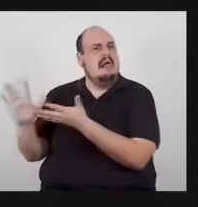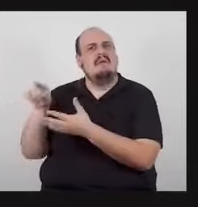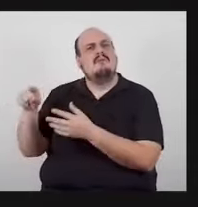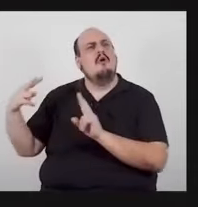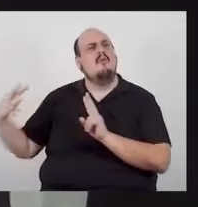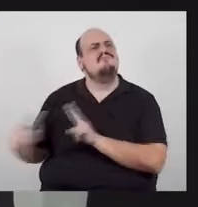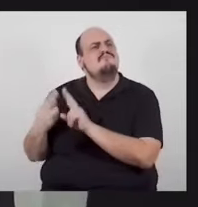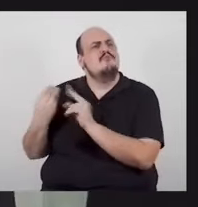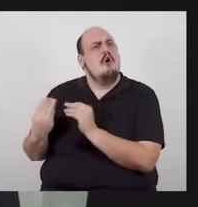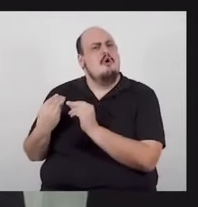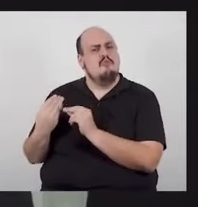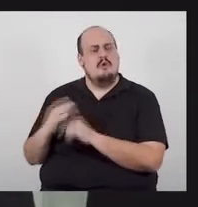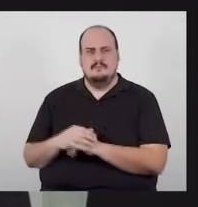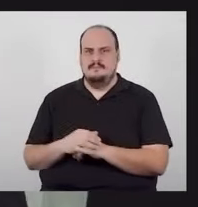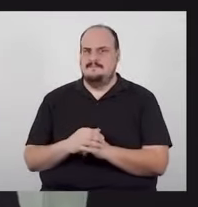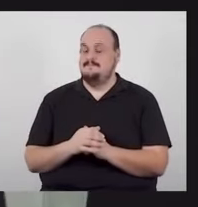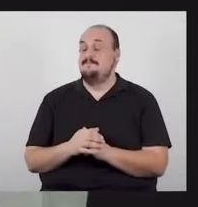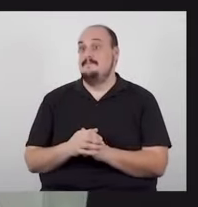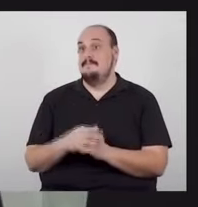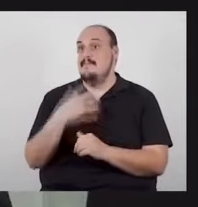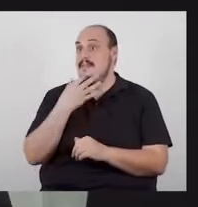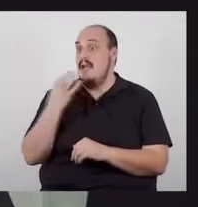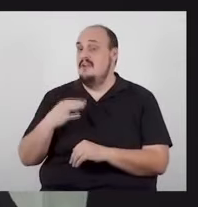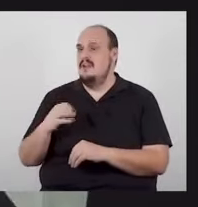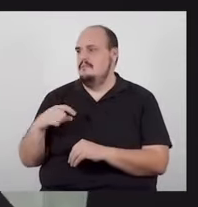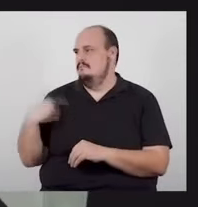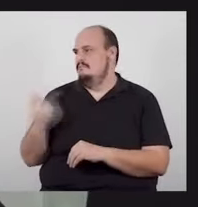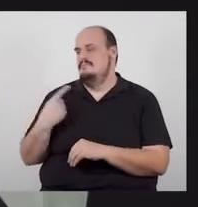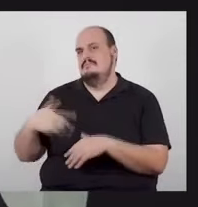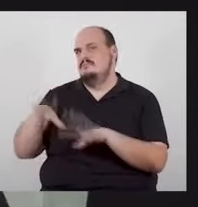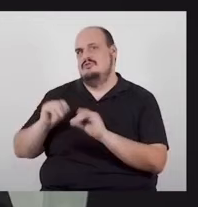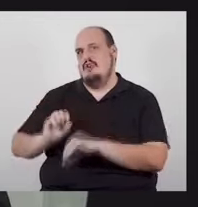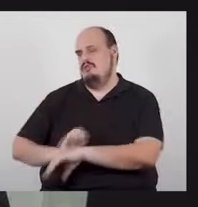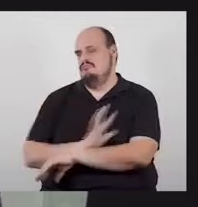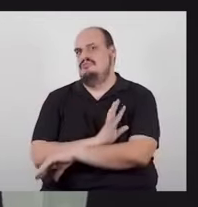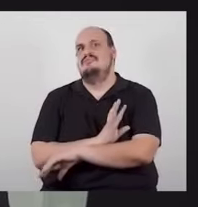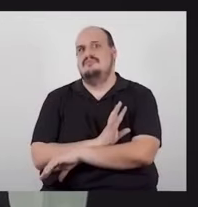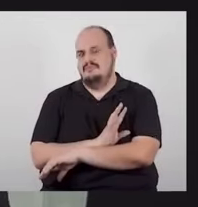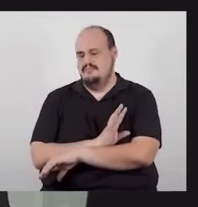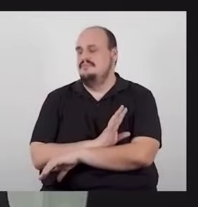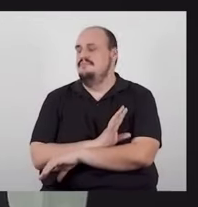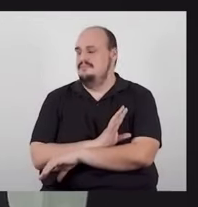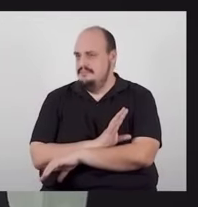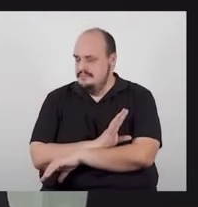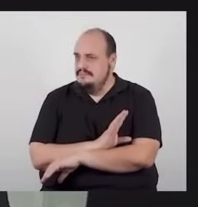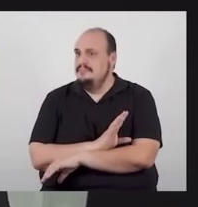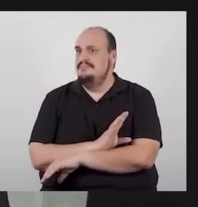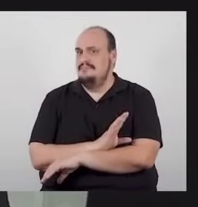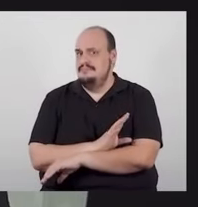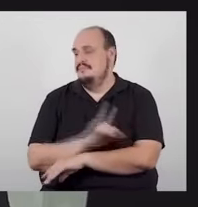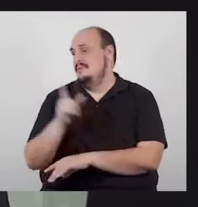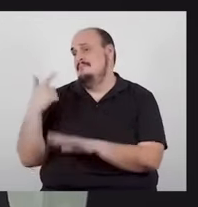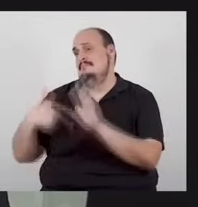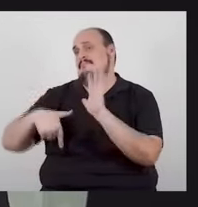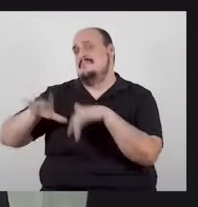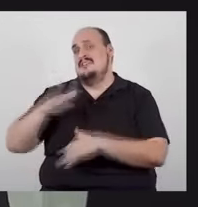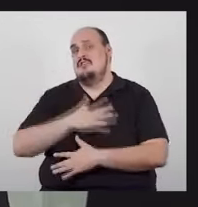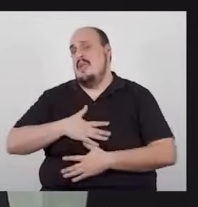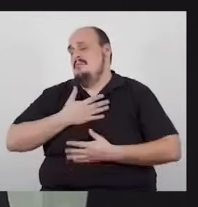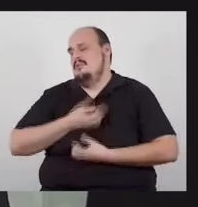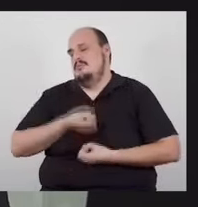con ellos? La verdad que fue emocionante para todos, ¿no? Varios, por supuesto, expresaron su emoción